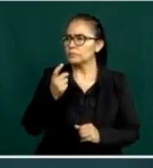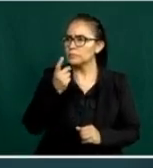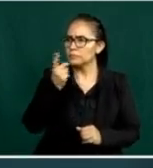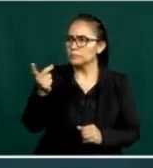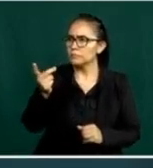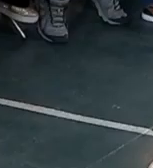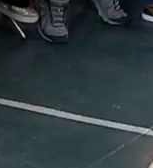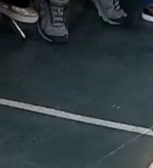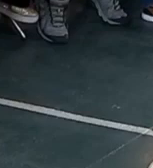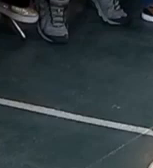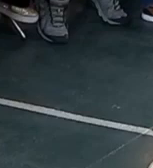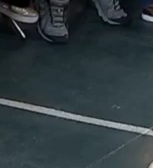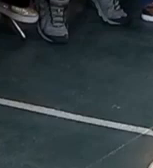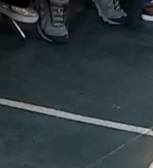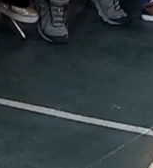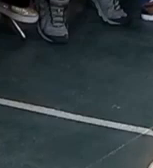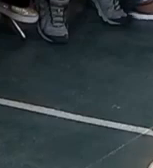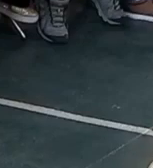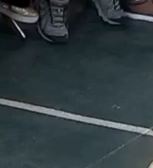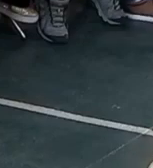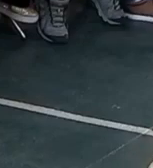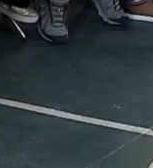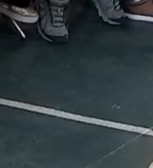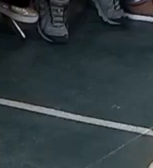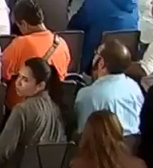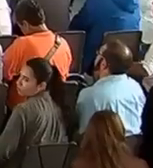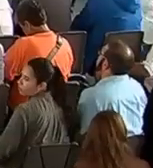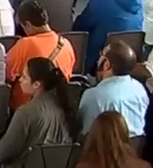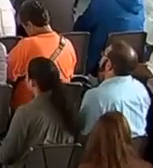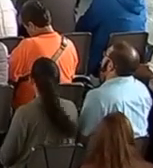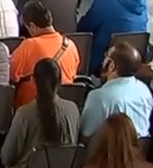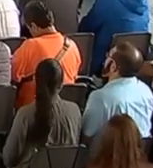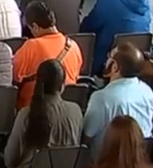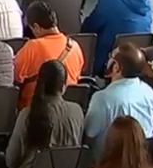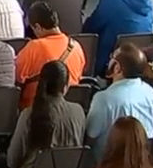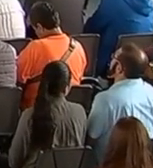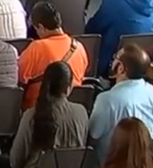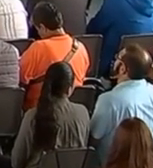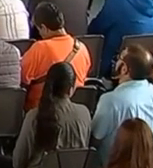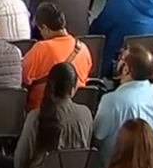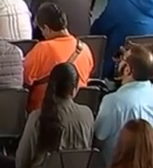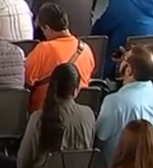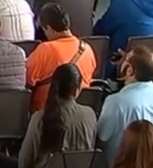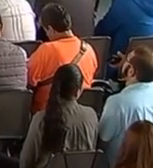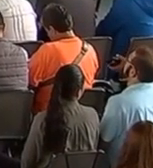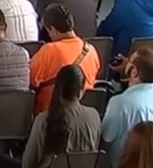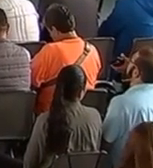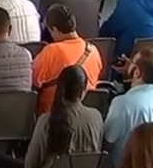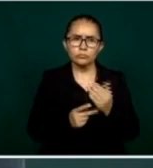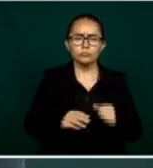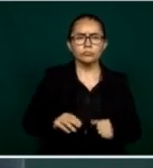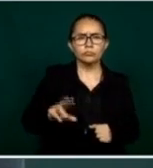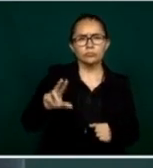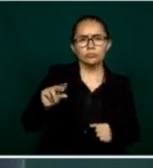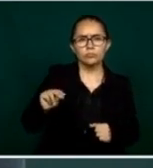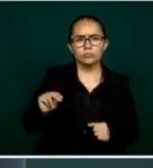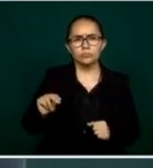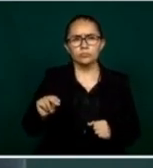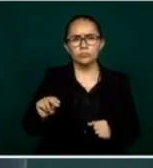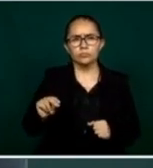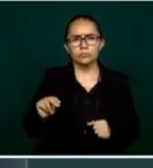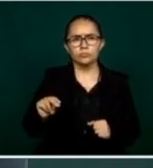espera. Estamos actuando con un plan. No